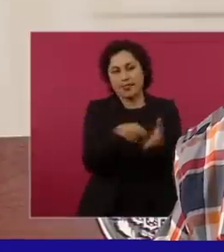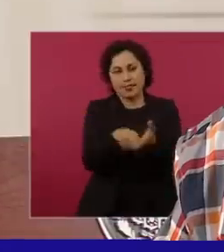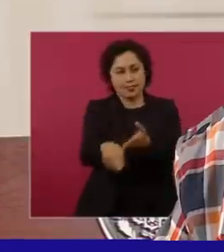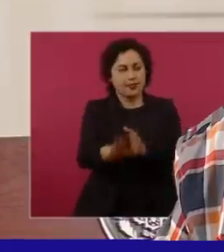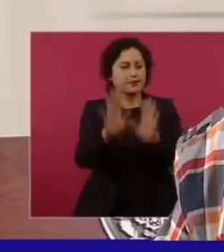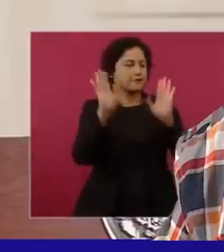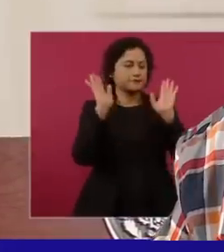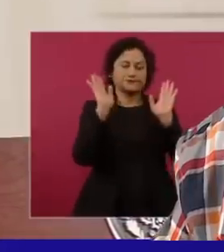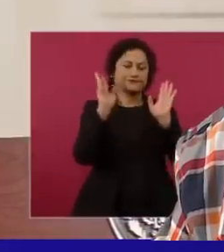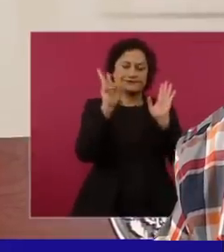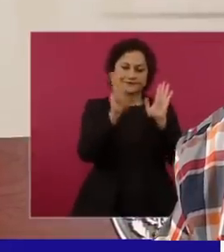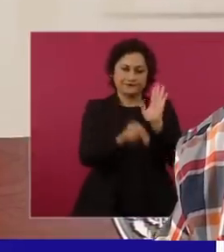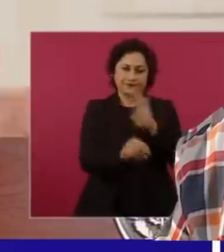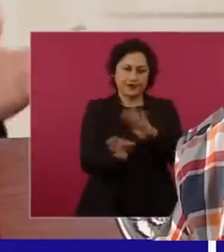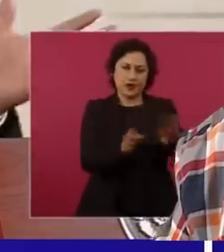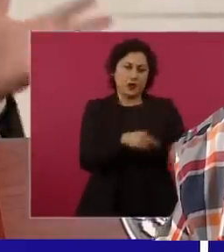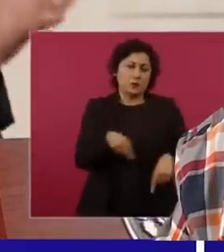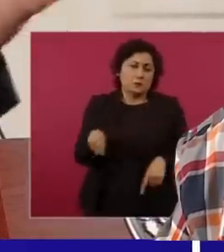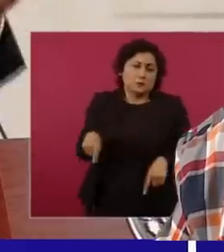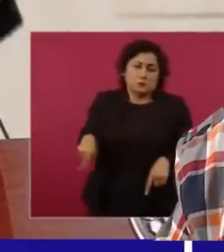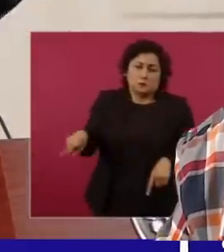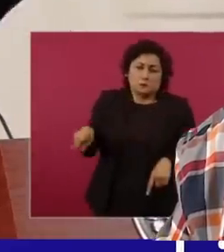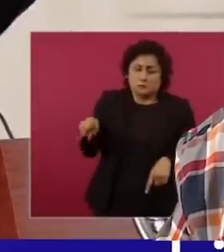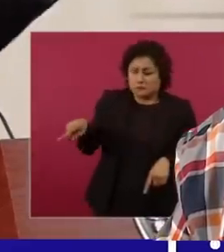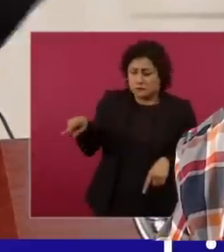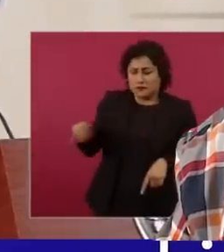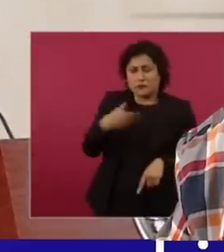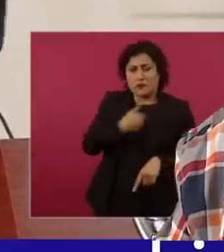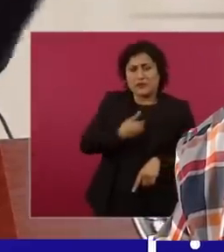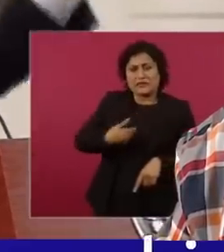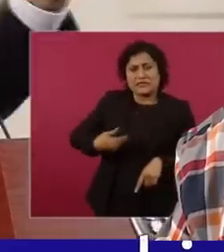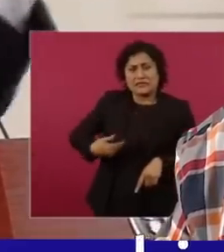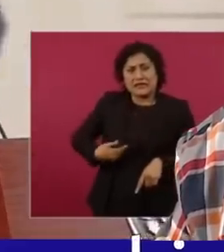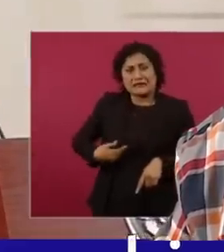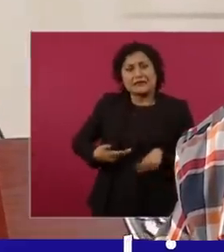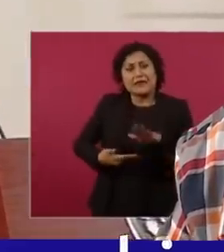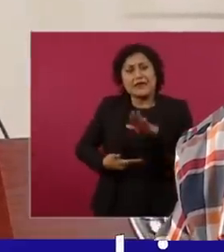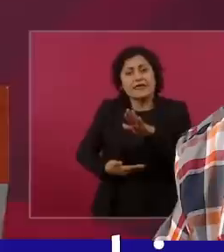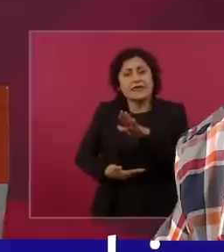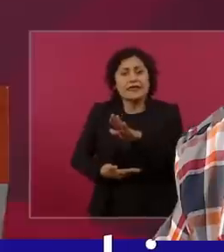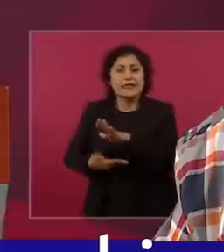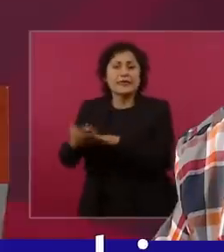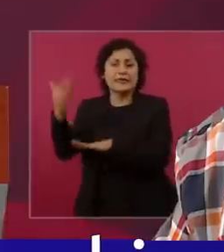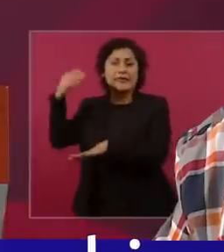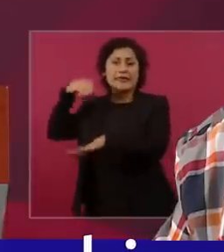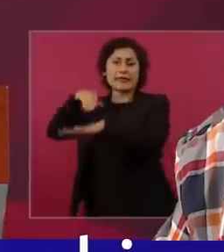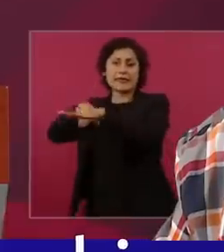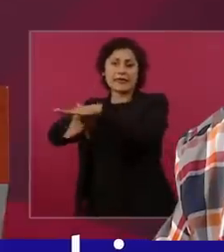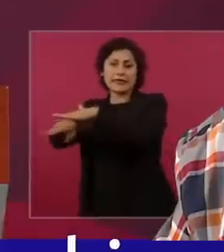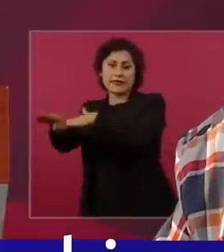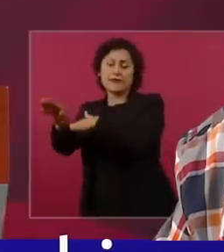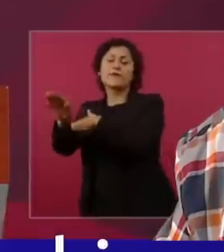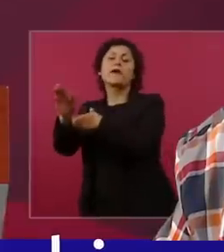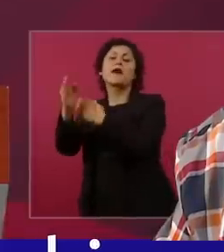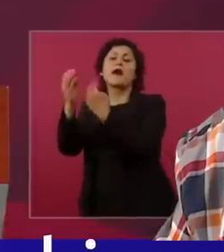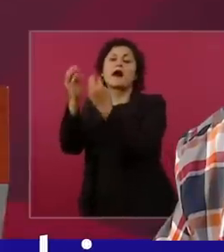Entonces, estaba saliendo hacia la embajada y lo detienen y a la